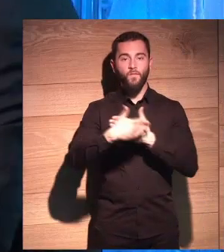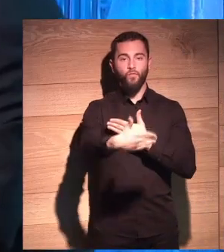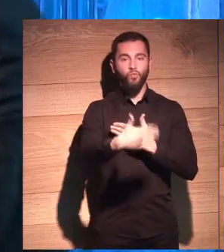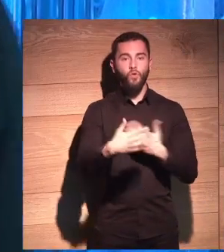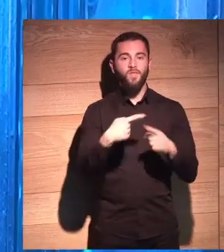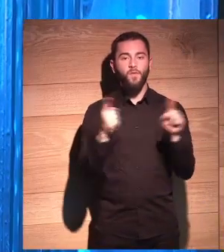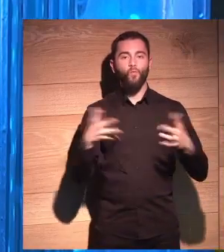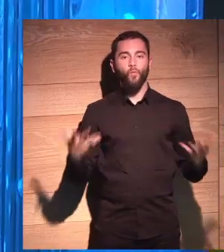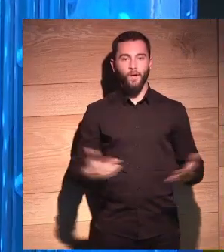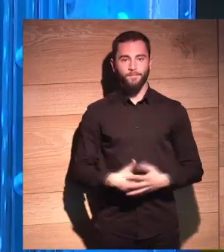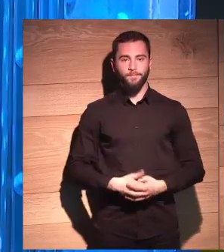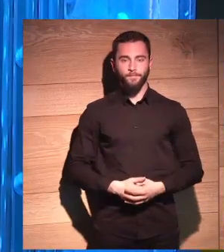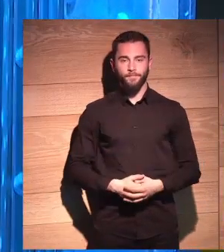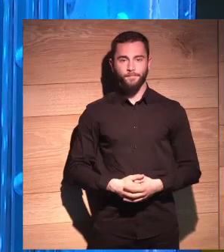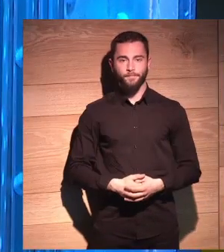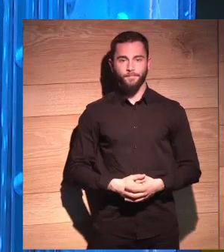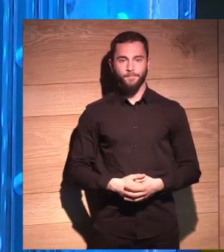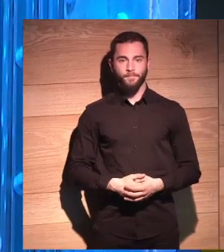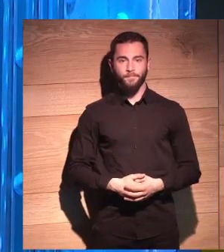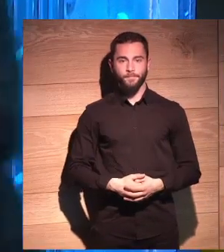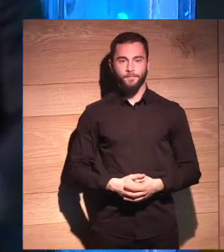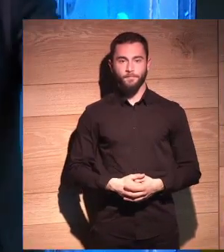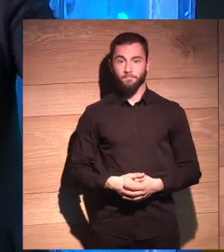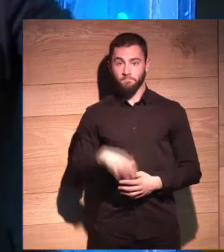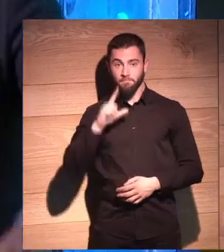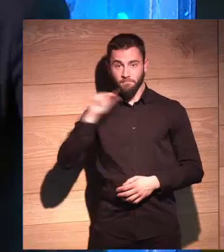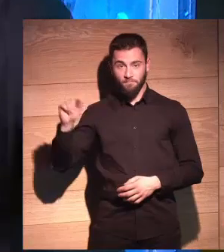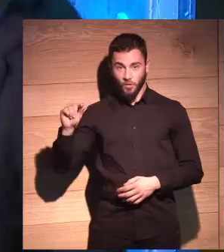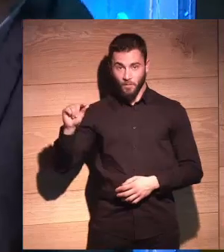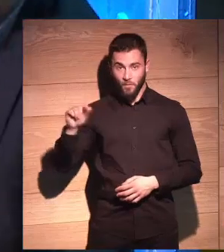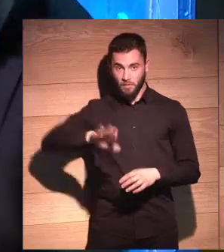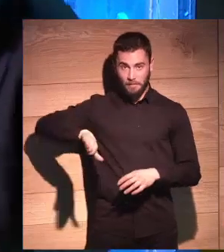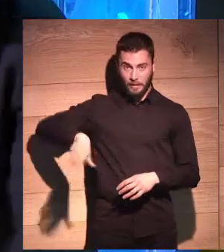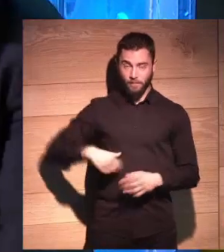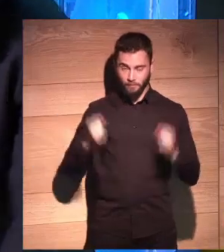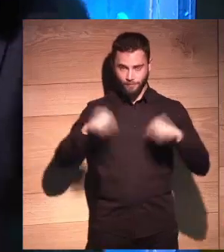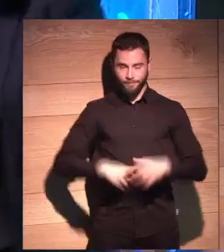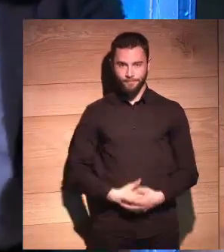inmediato? Si quieres ya nos vamos, bueno, nos vamos para acá. Sí.